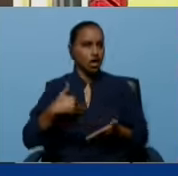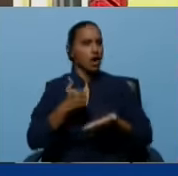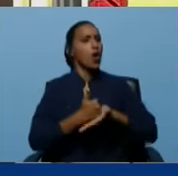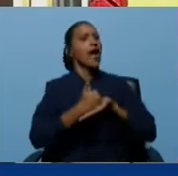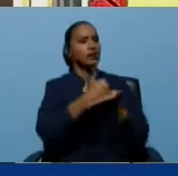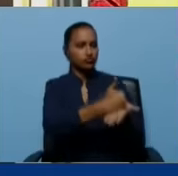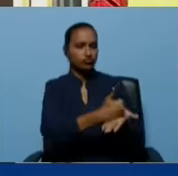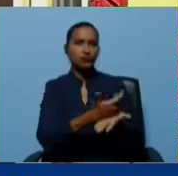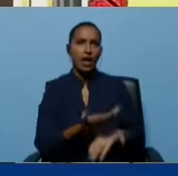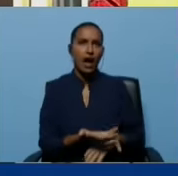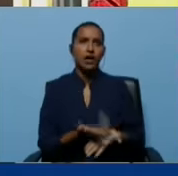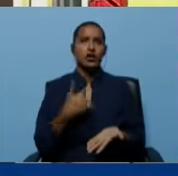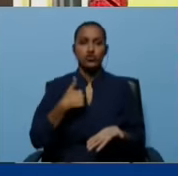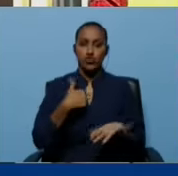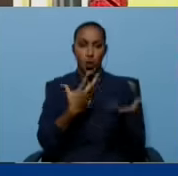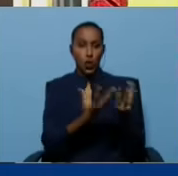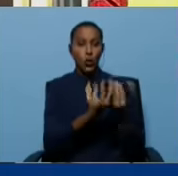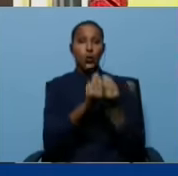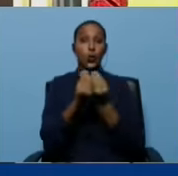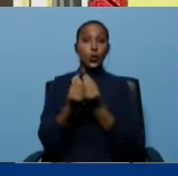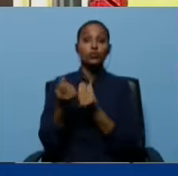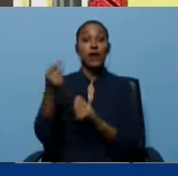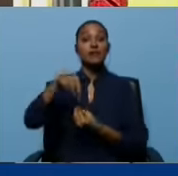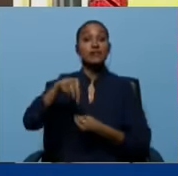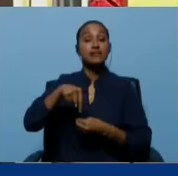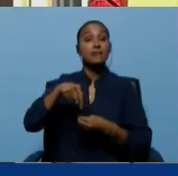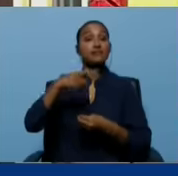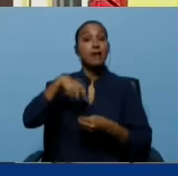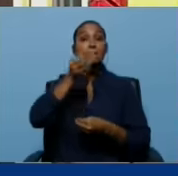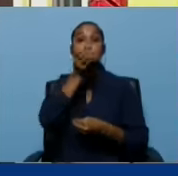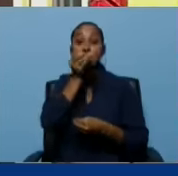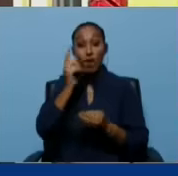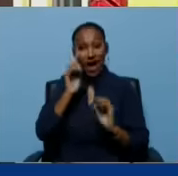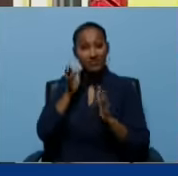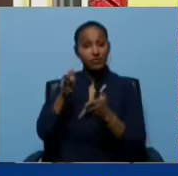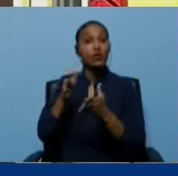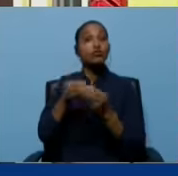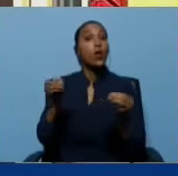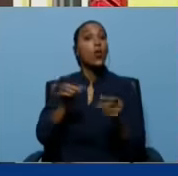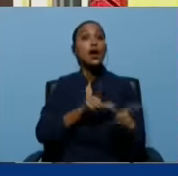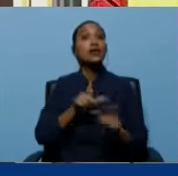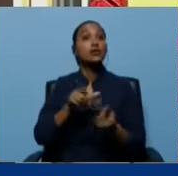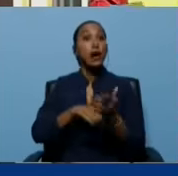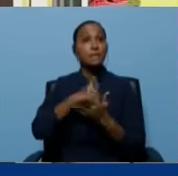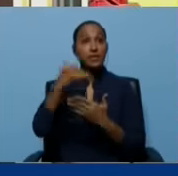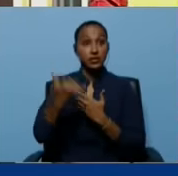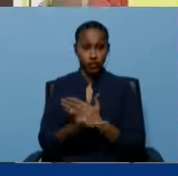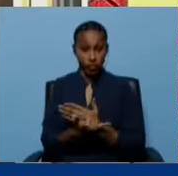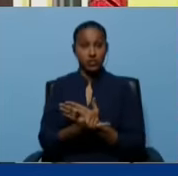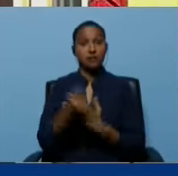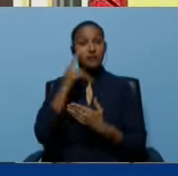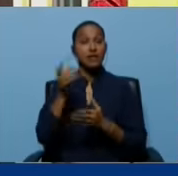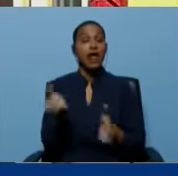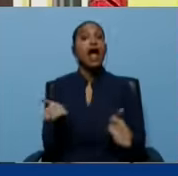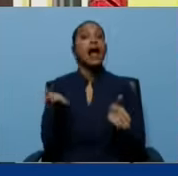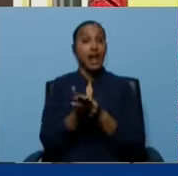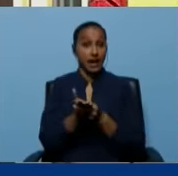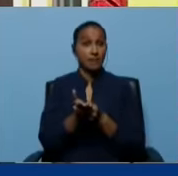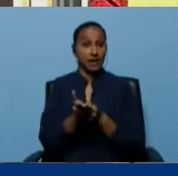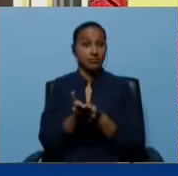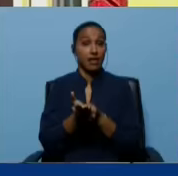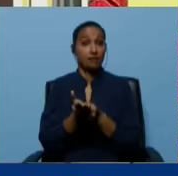acá. Y fueron atendidos y ya todos deben estar con su proyecto, ya sé, ahí mire, tiene la carpeta del ministro de